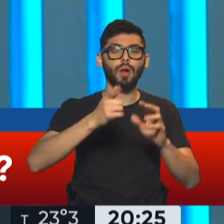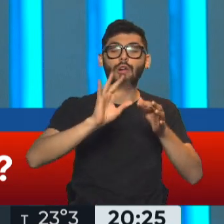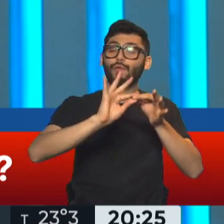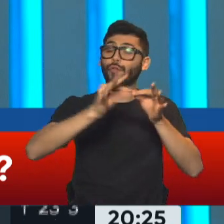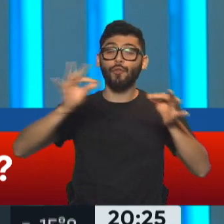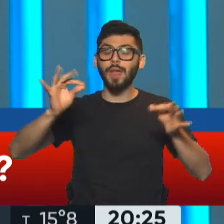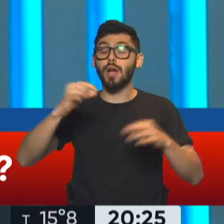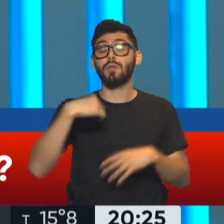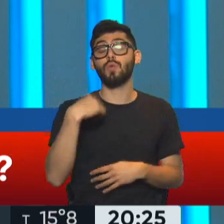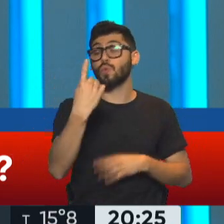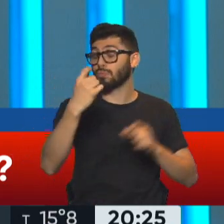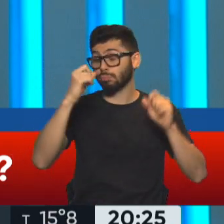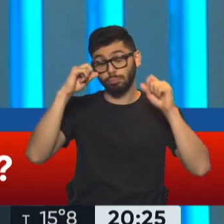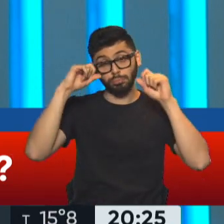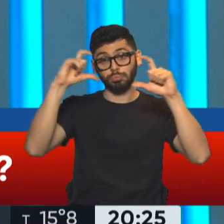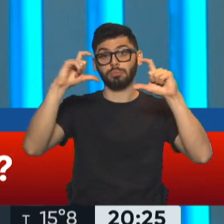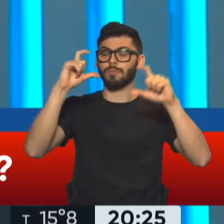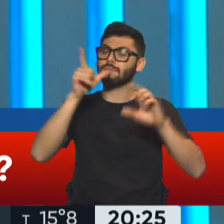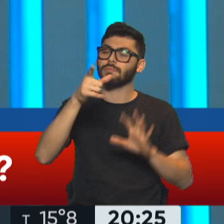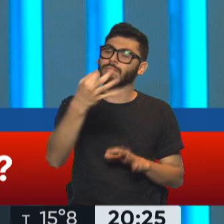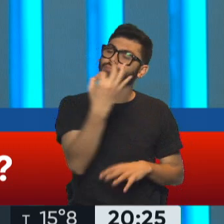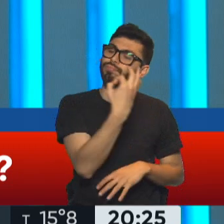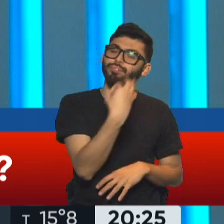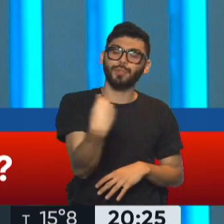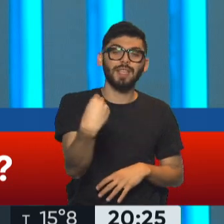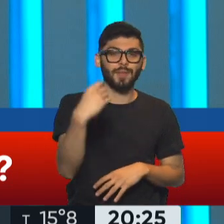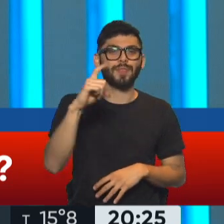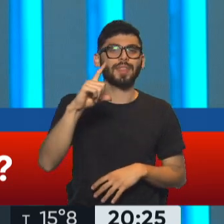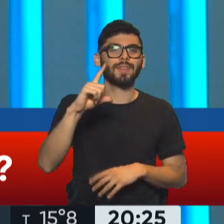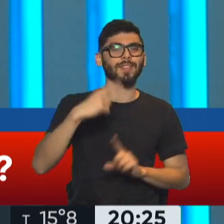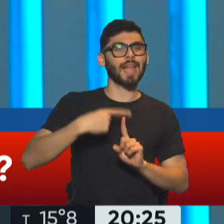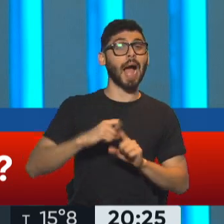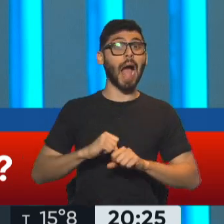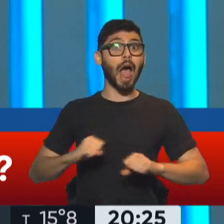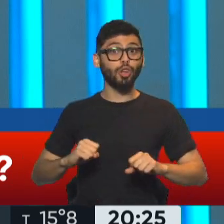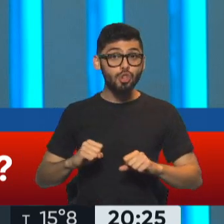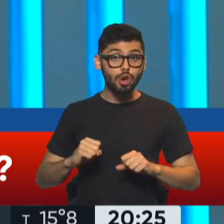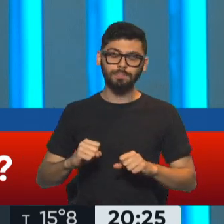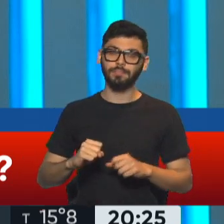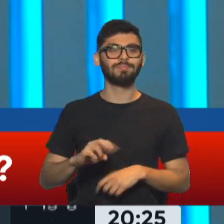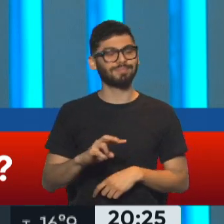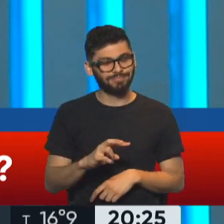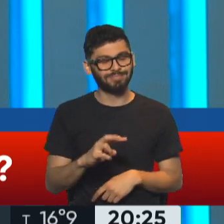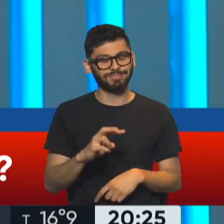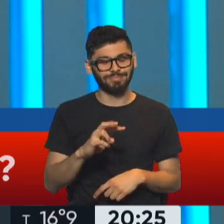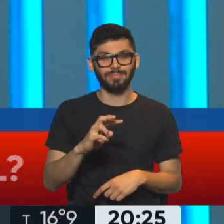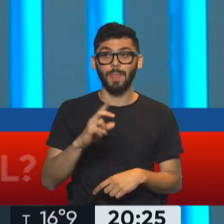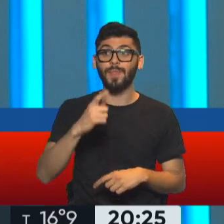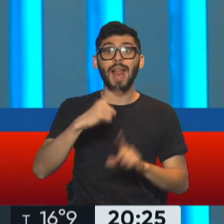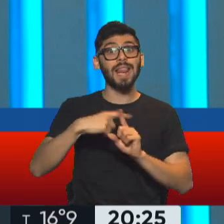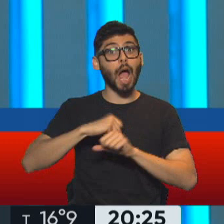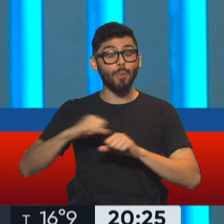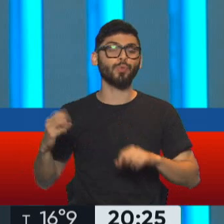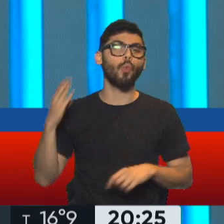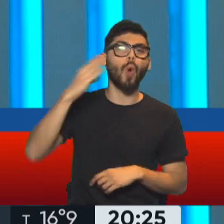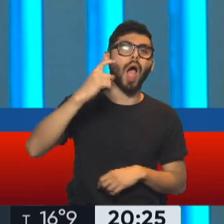la atención, la que para mí dio la nota, es Lilita Carrió. Lilita Carrió va a Entre Ríos,